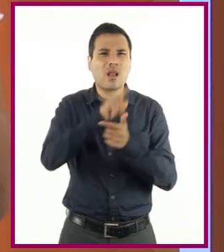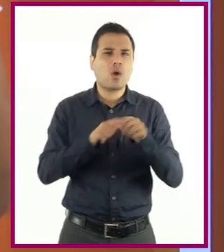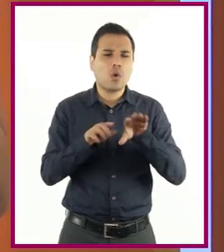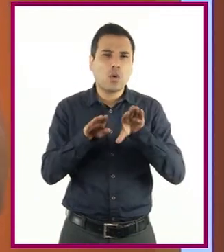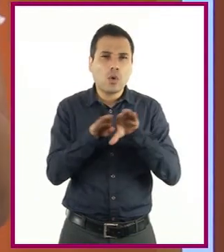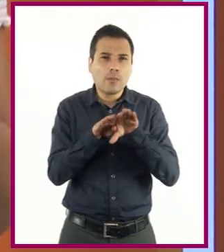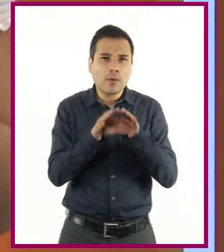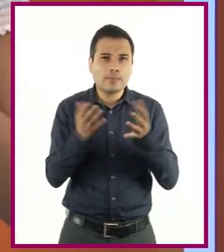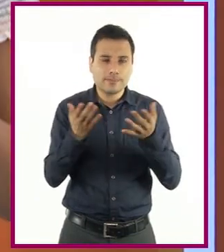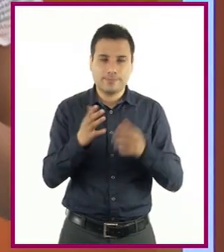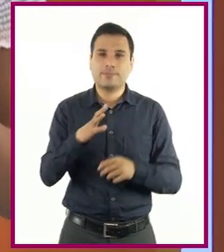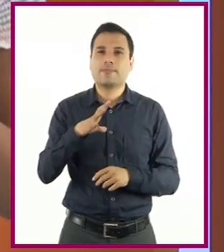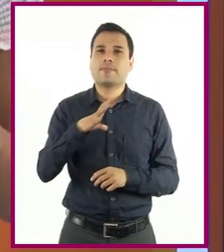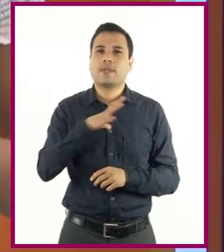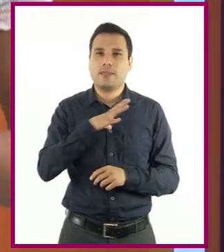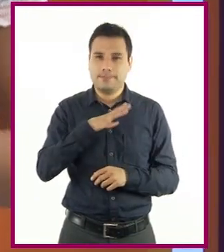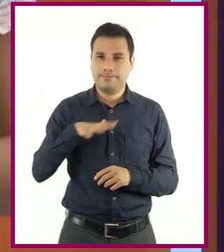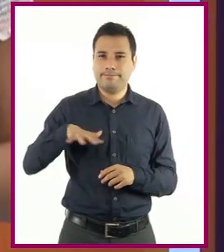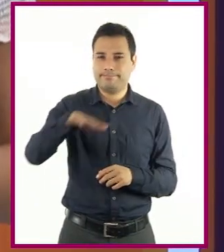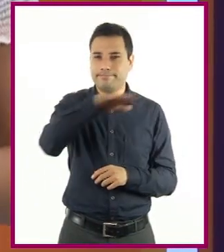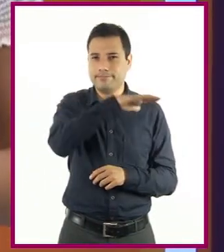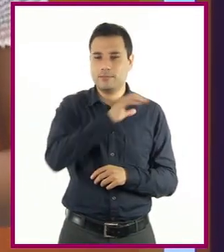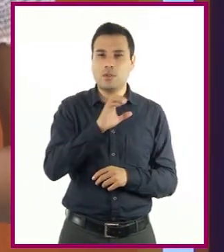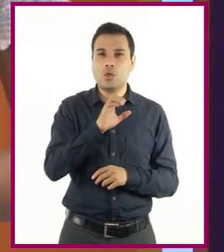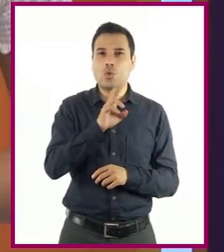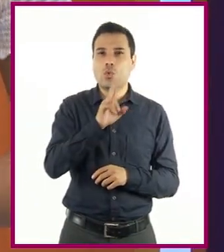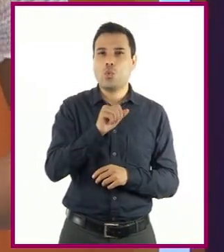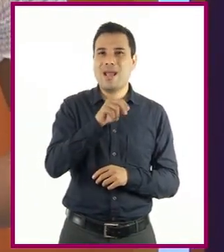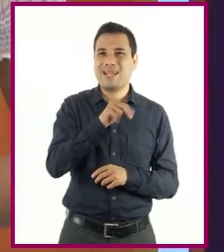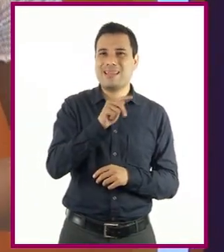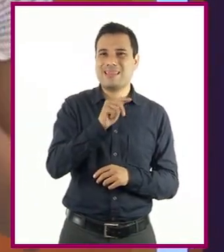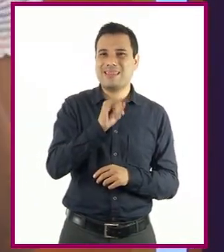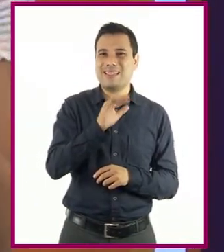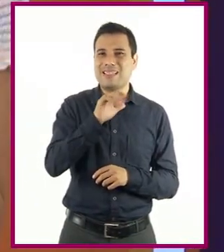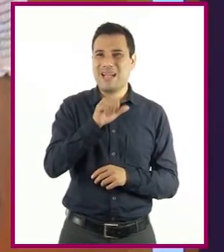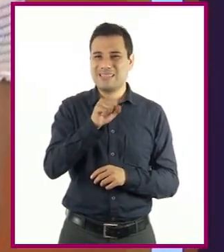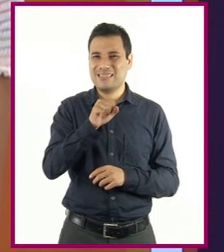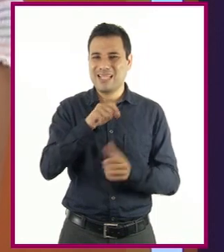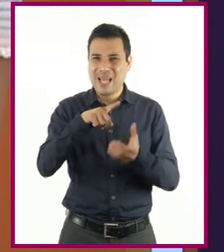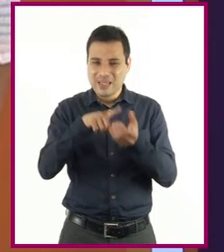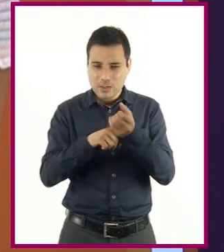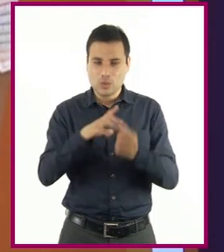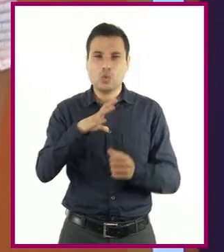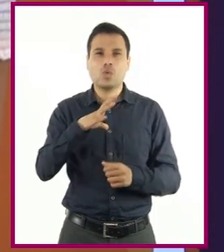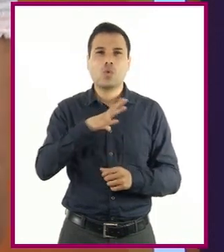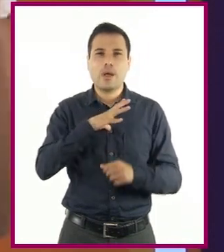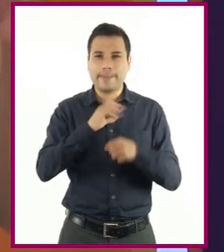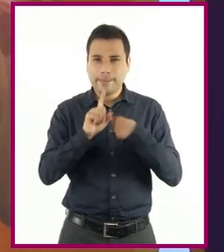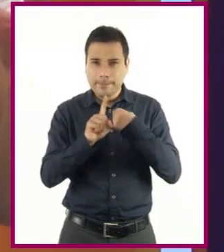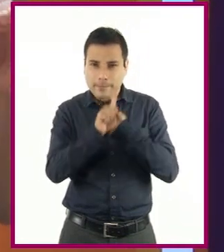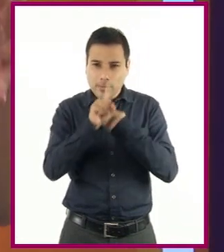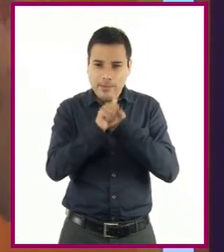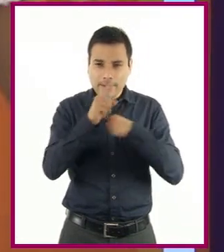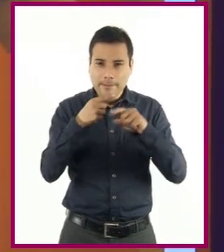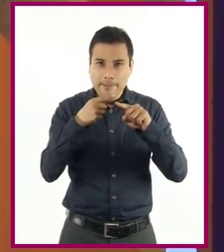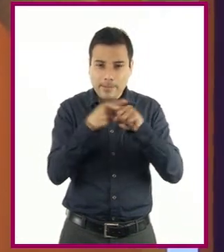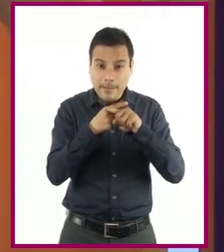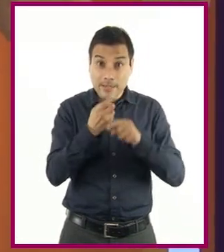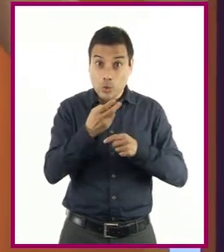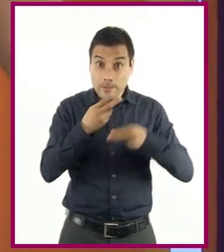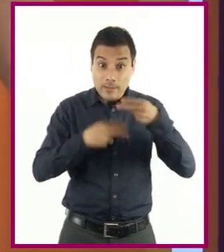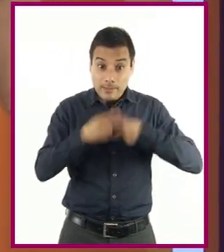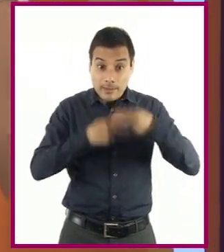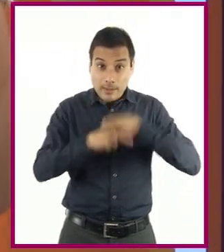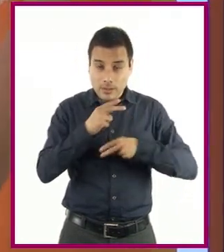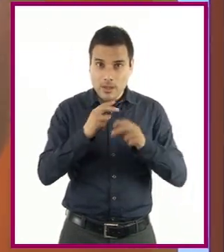o irregularidades cuánticas. Esto es, de partículas subatómicas mismas que originaron las